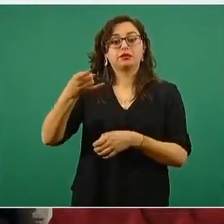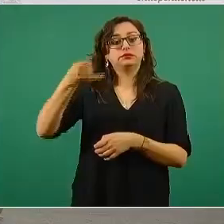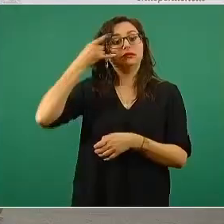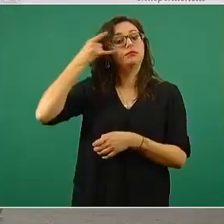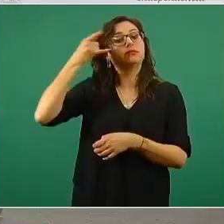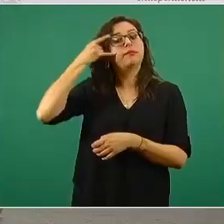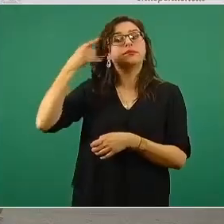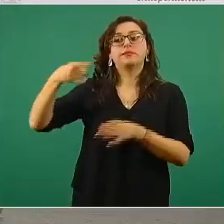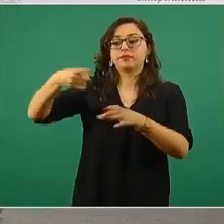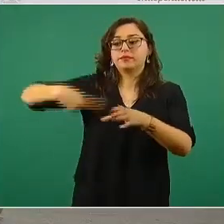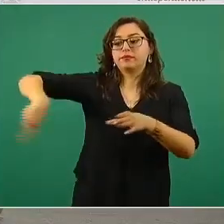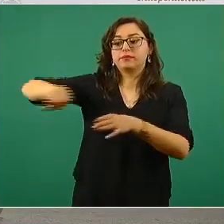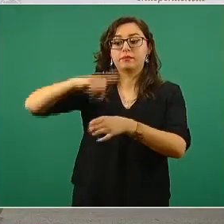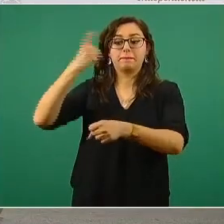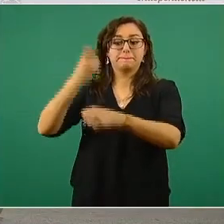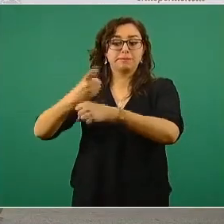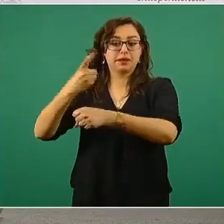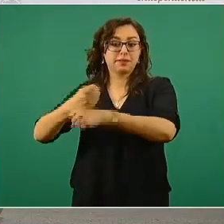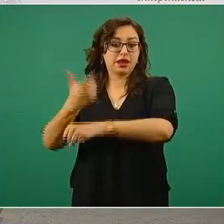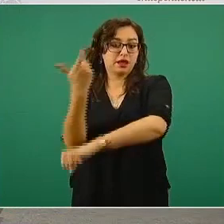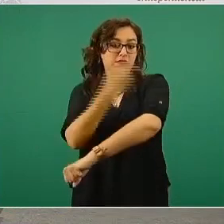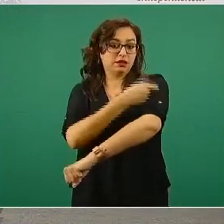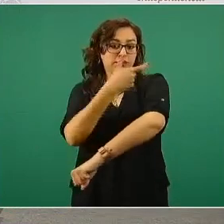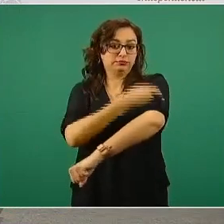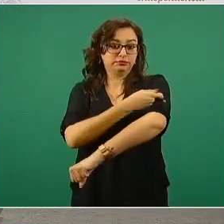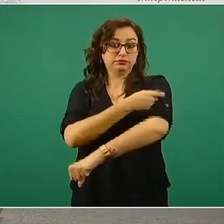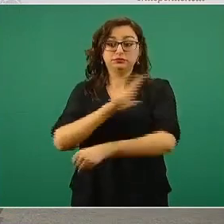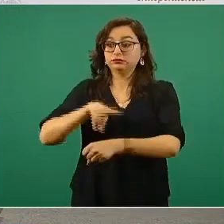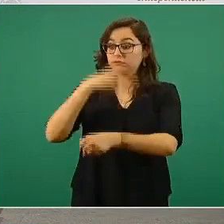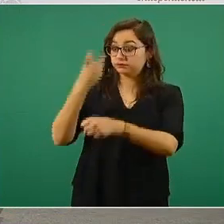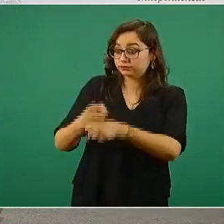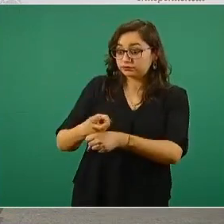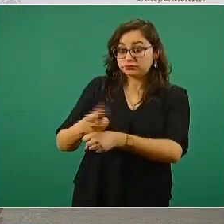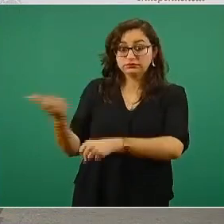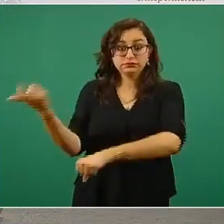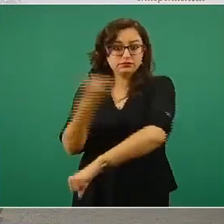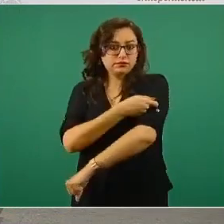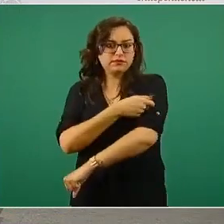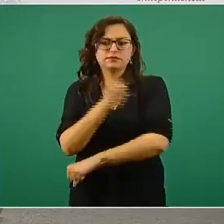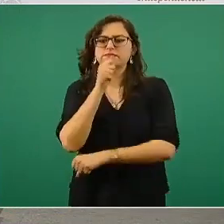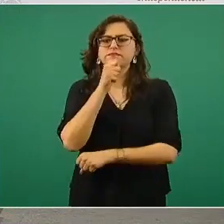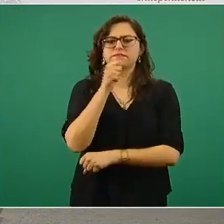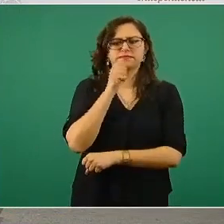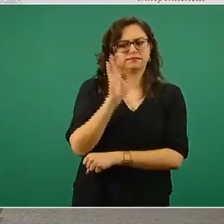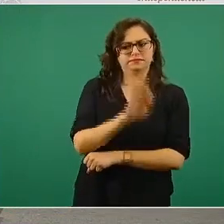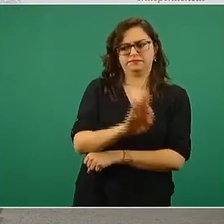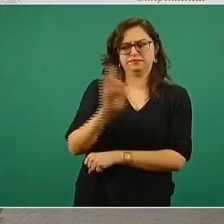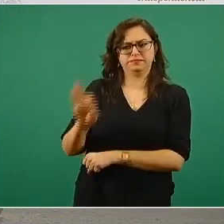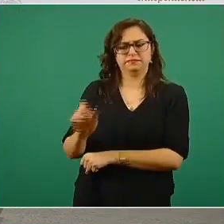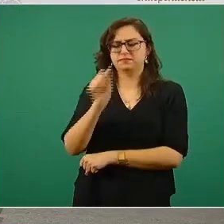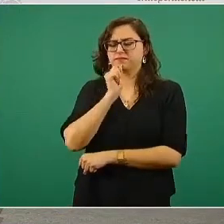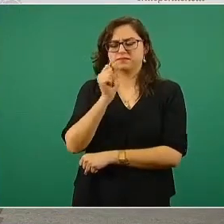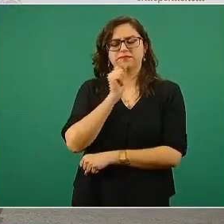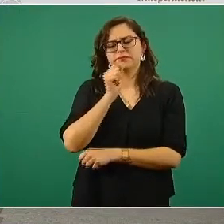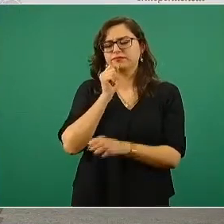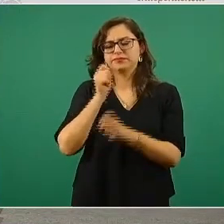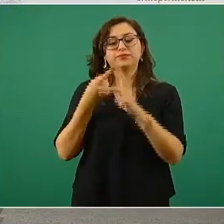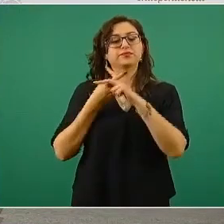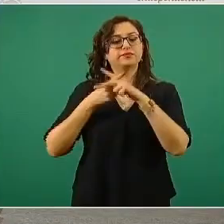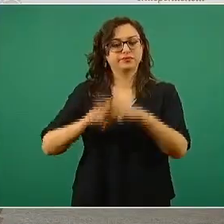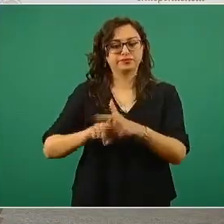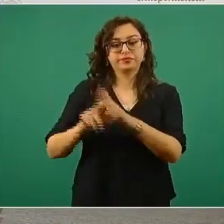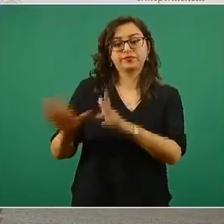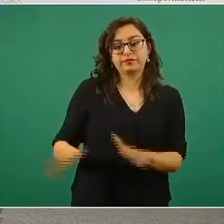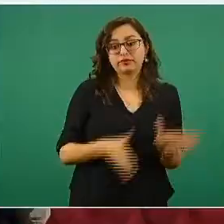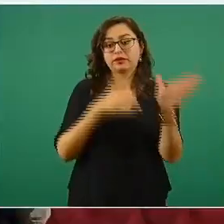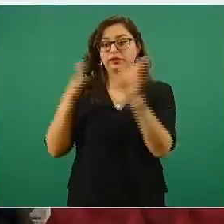en Campeche, obviamente aún todavía no inicia la aplicación de su segunda dosis, por eso no vemos ningún tipo de avance. Y las personas